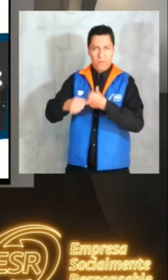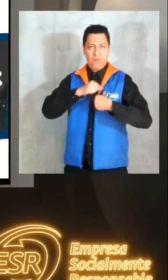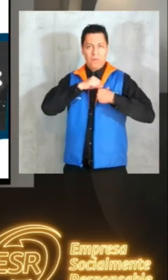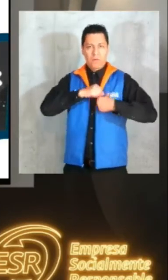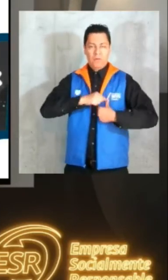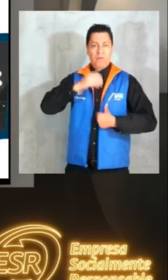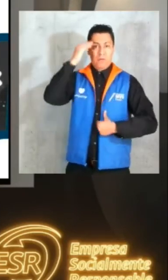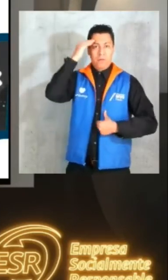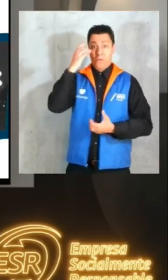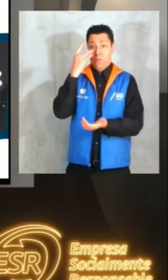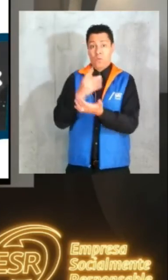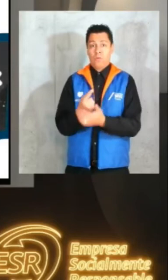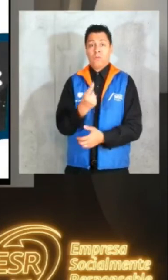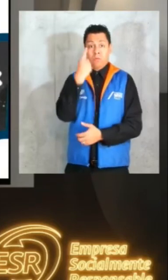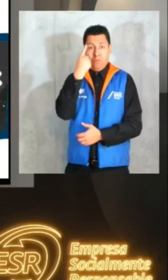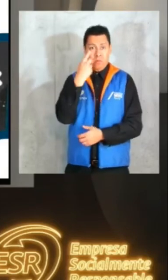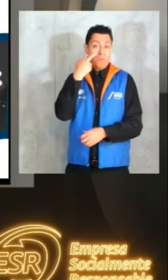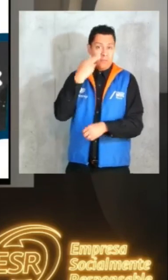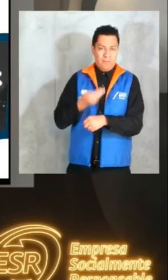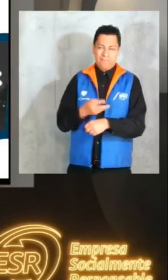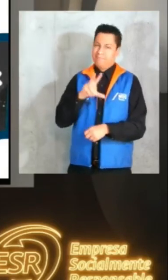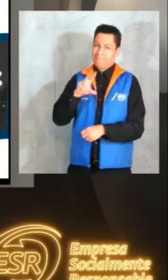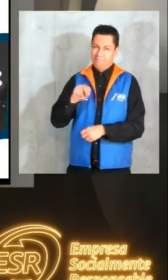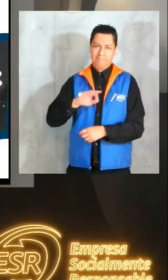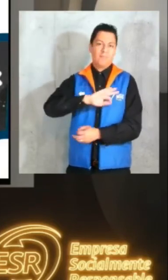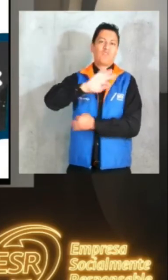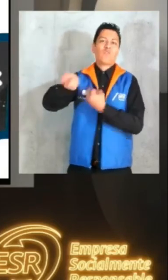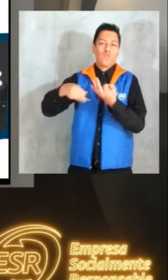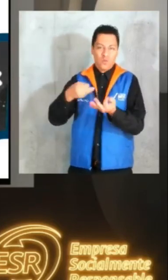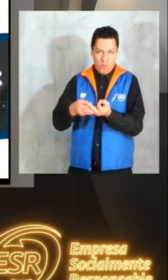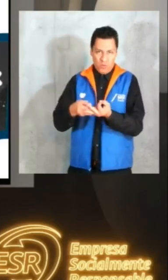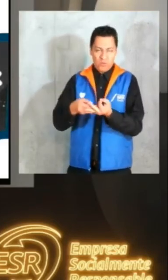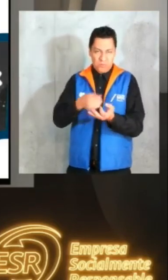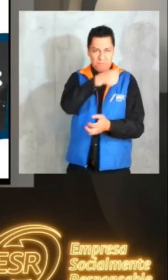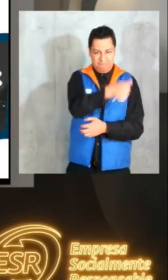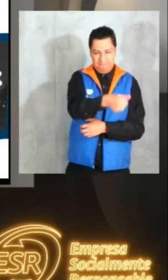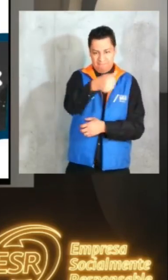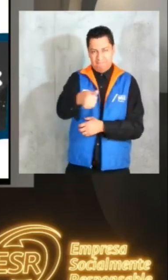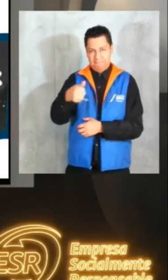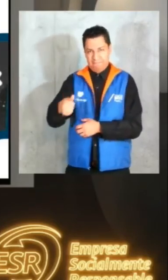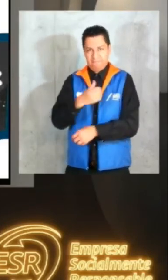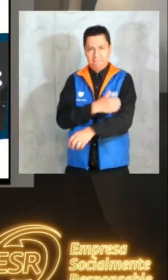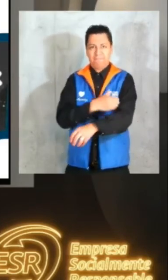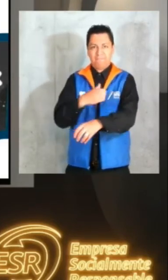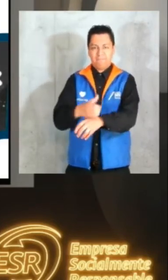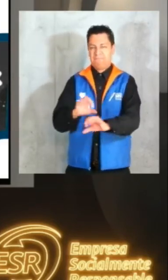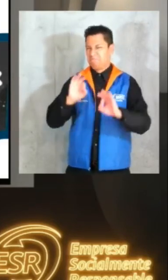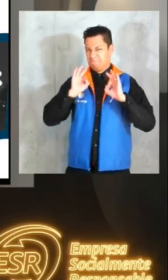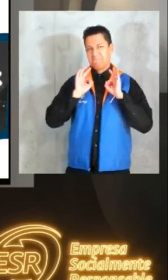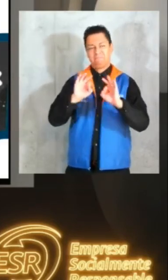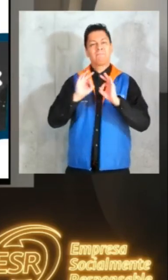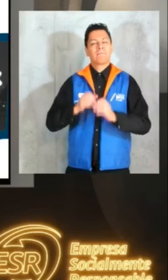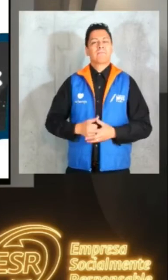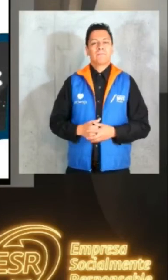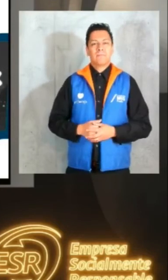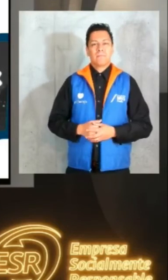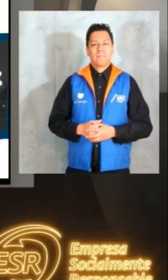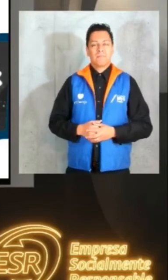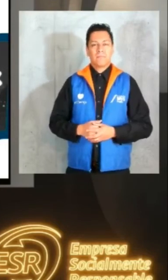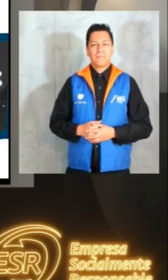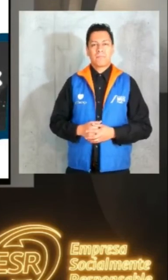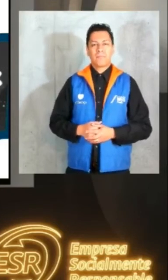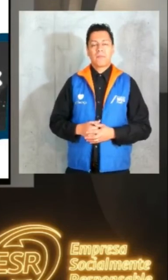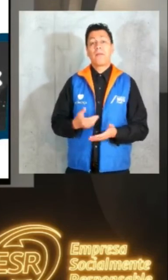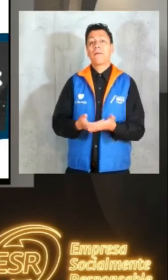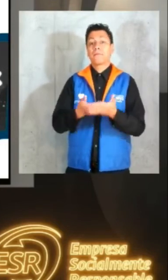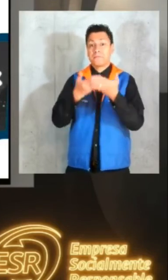o solo del encargado del tema de responsabilidad social empresarial, sino de toda la cultura organizacional. Bueno, pues ahora